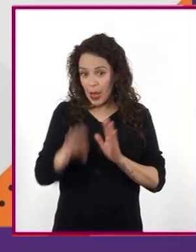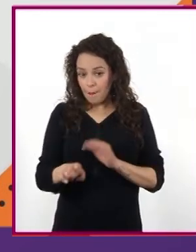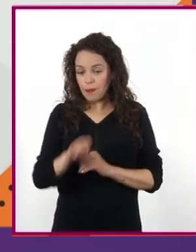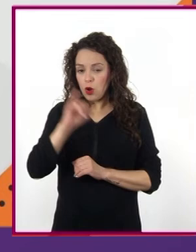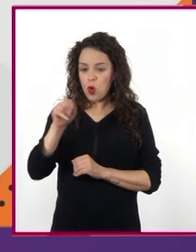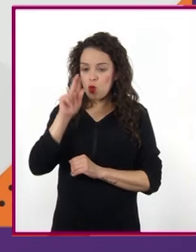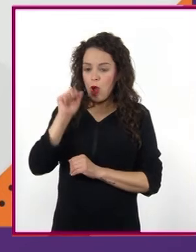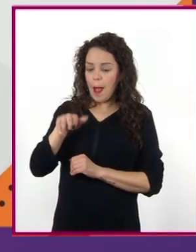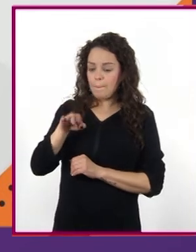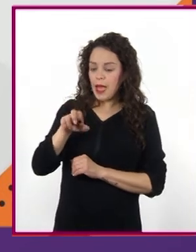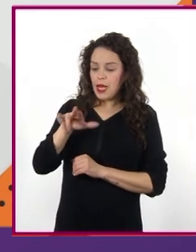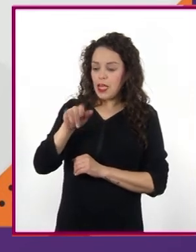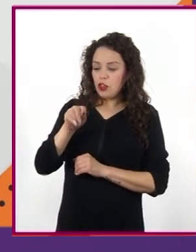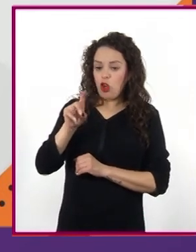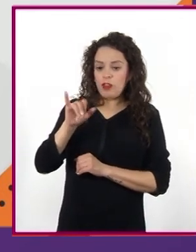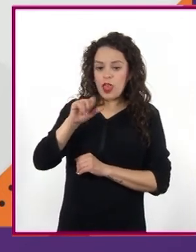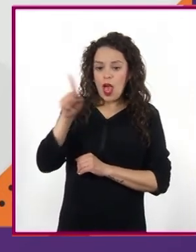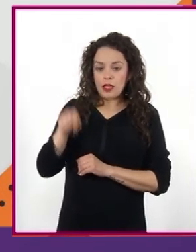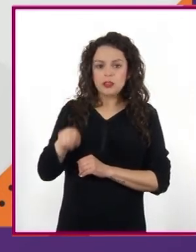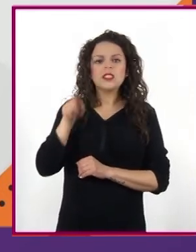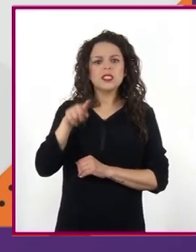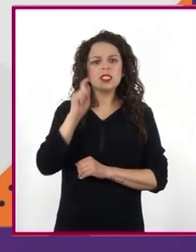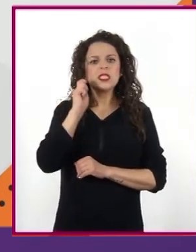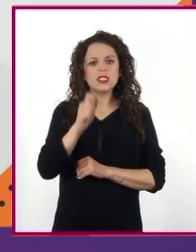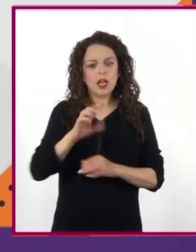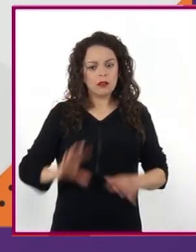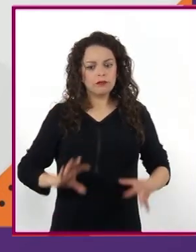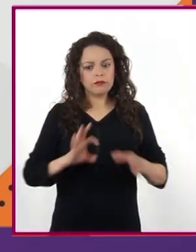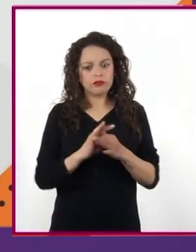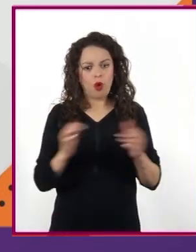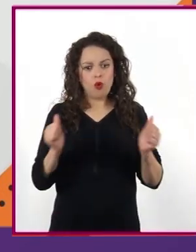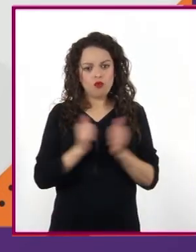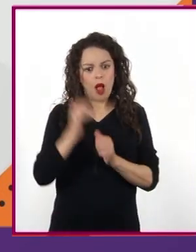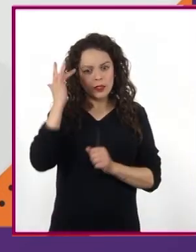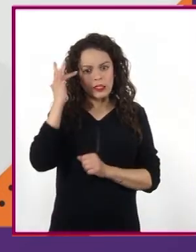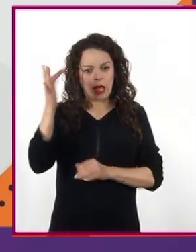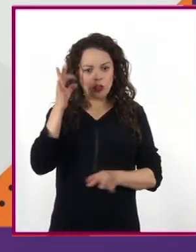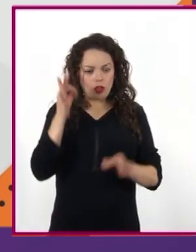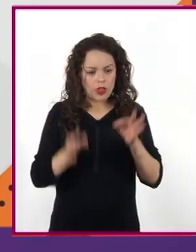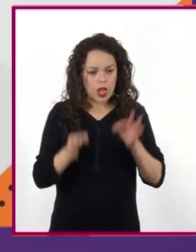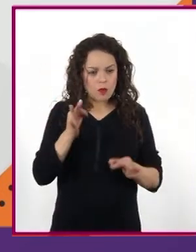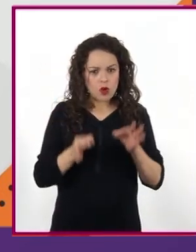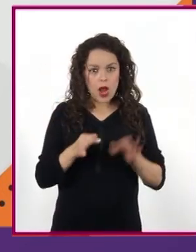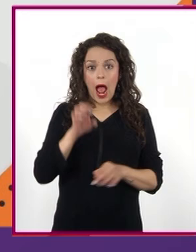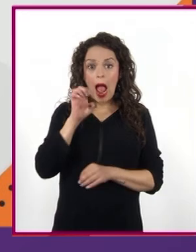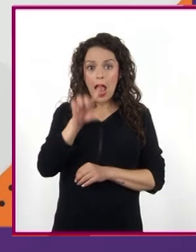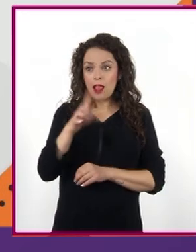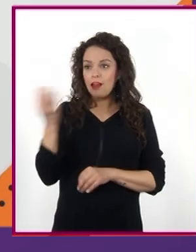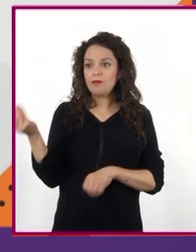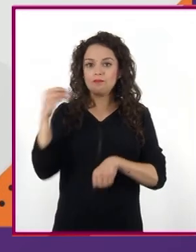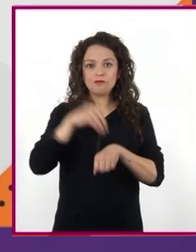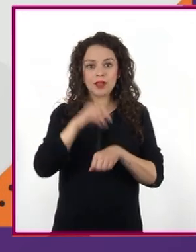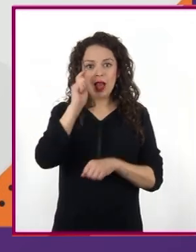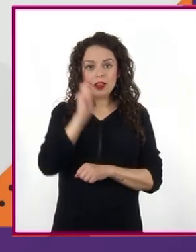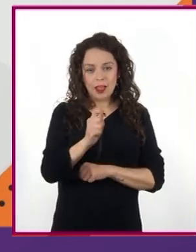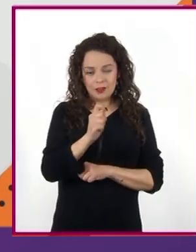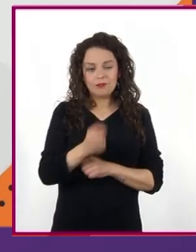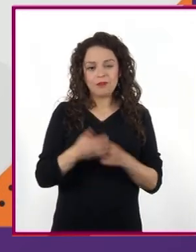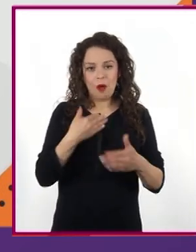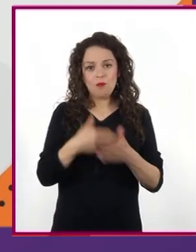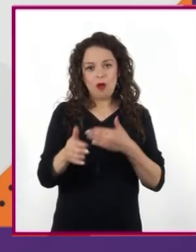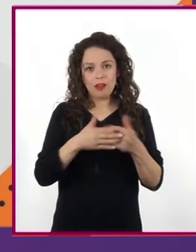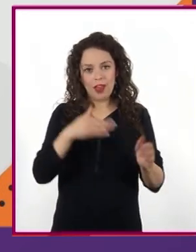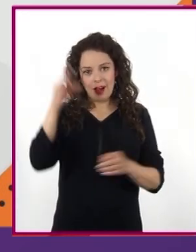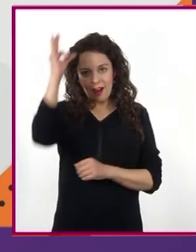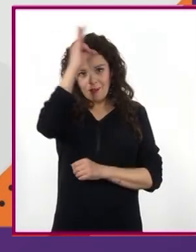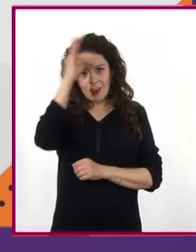Benito Díaz de Gamarra formaba parte del Santo Tribunal y fue él quien introdujo la filosofía moderna.